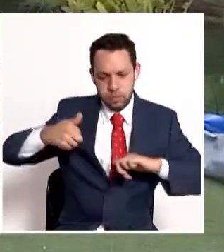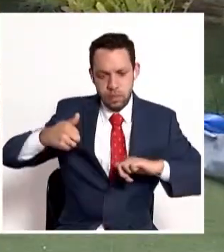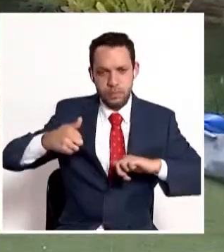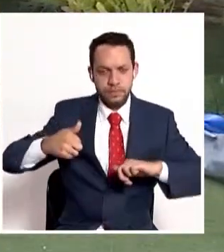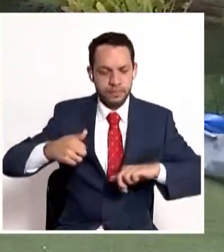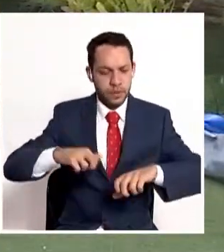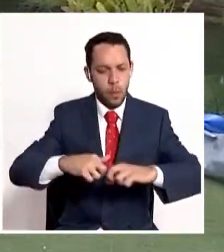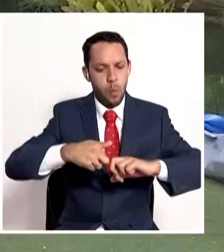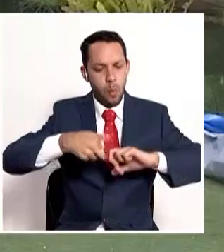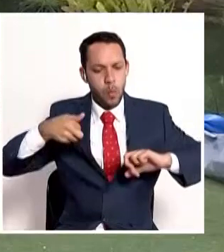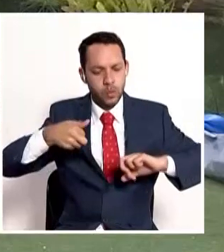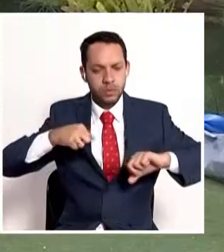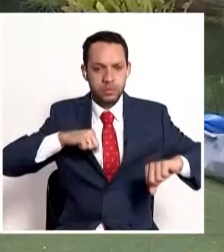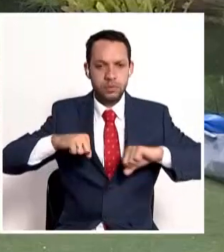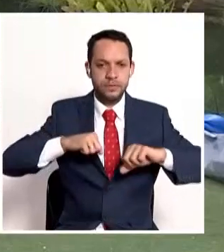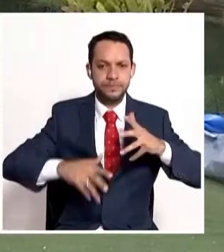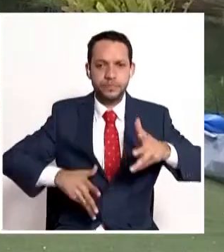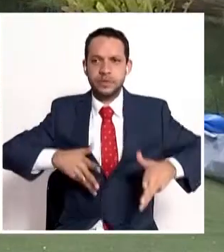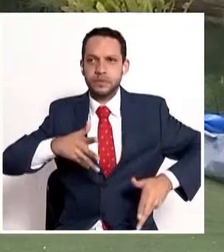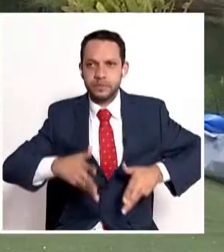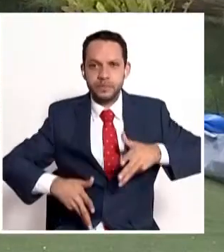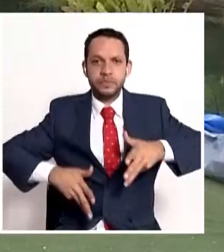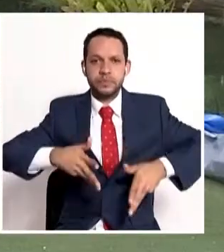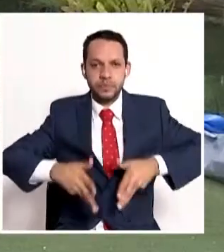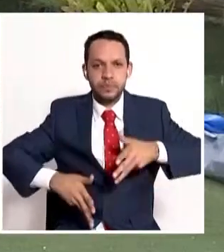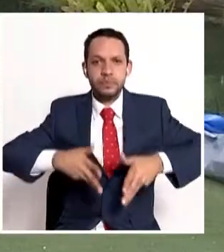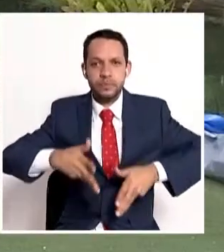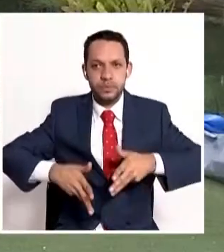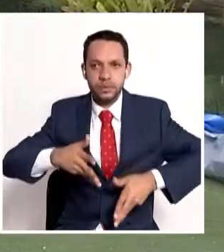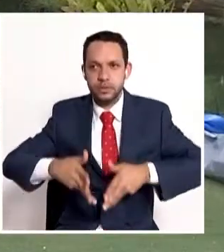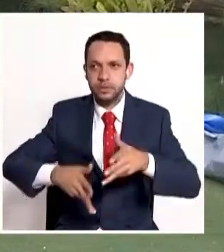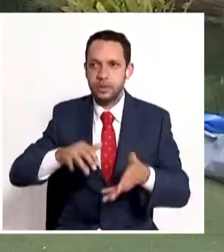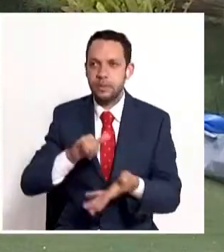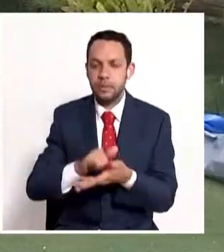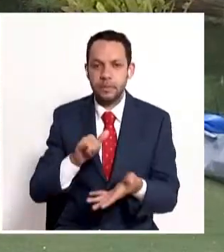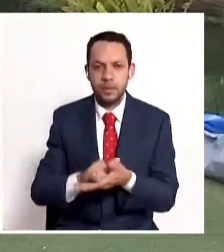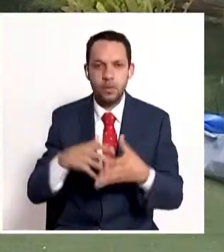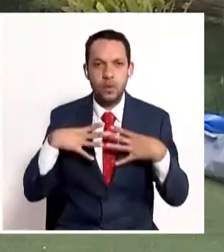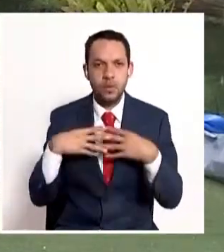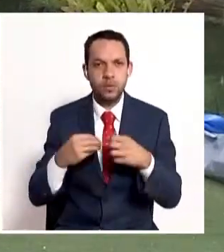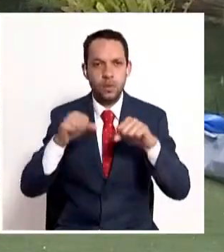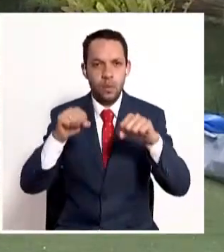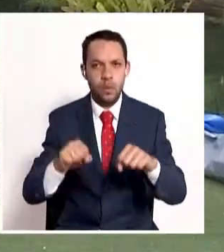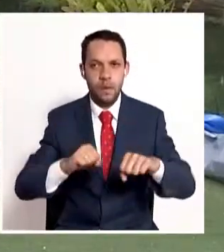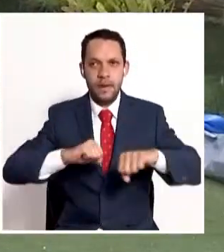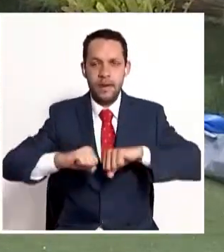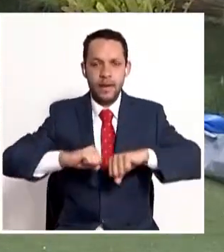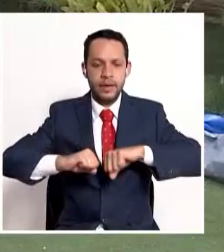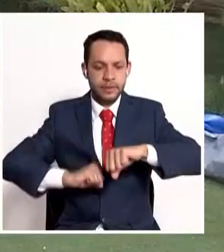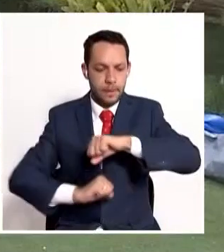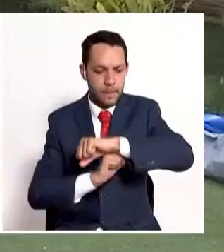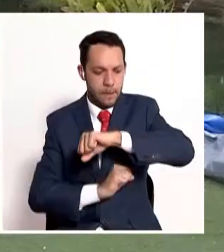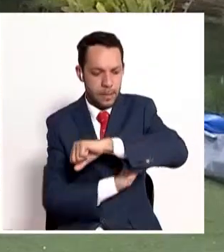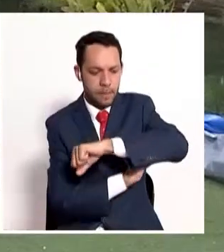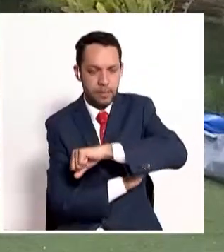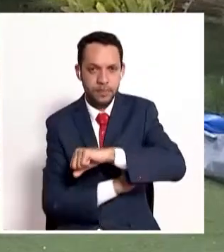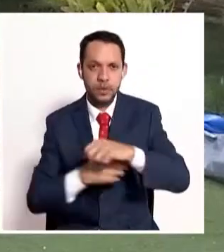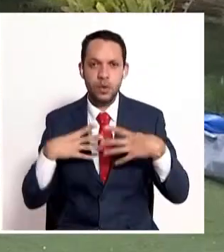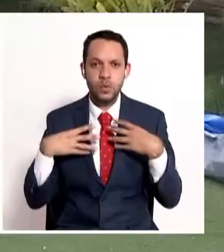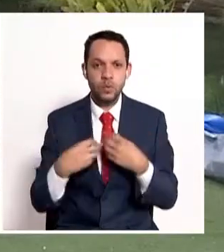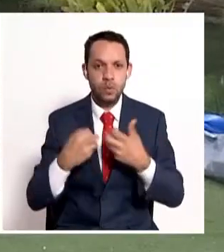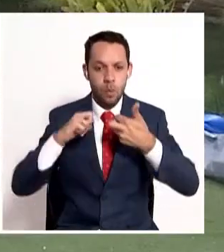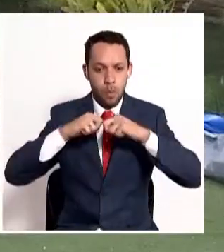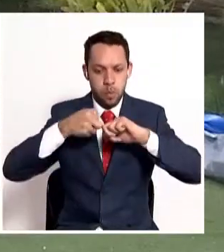este va a ser mejor su contracción y cuando hacemos actividad física este movimiento que hacen los